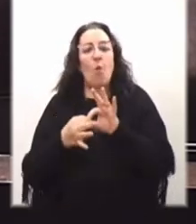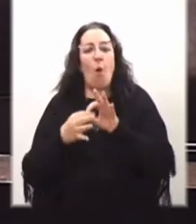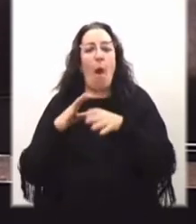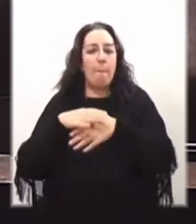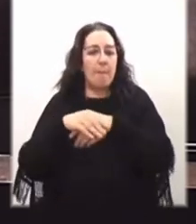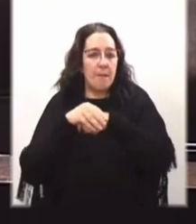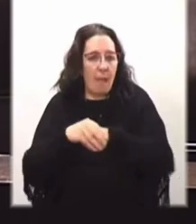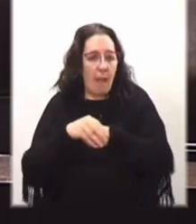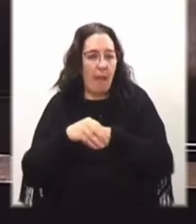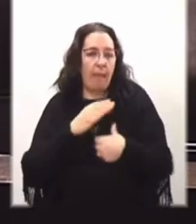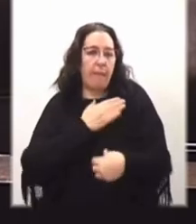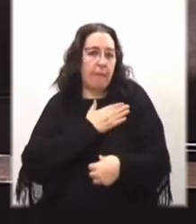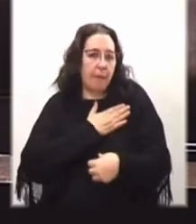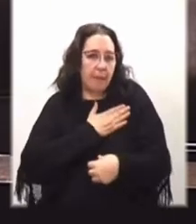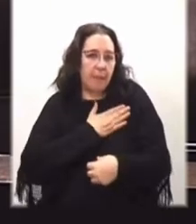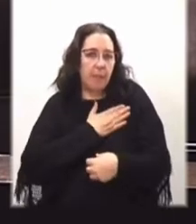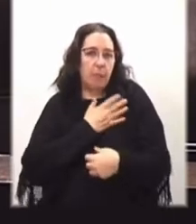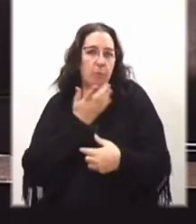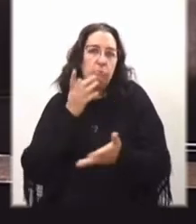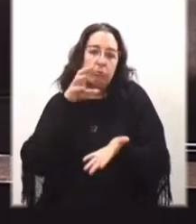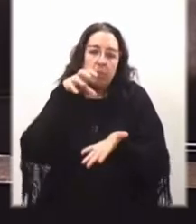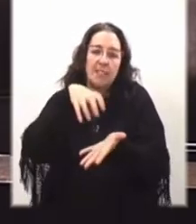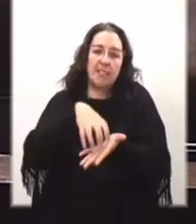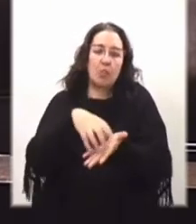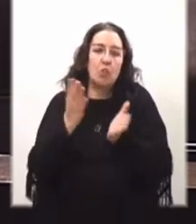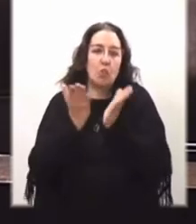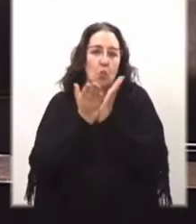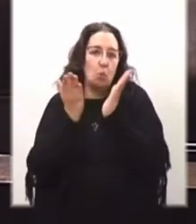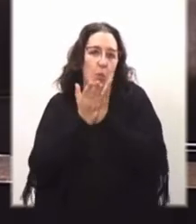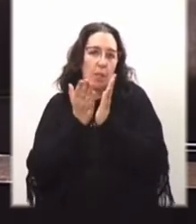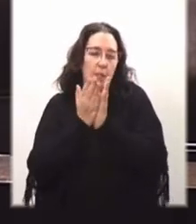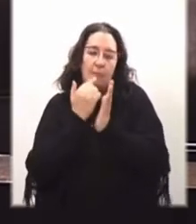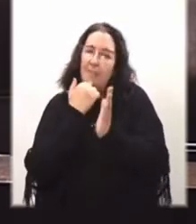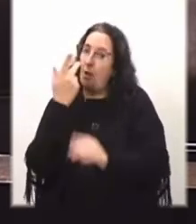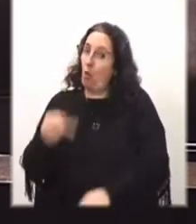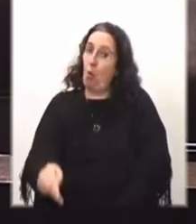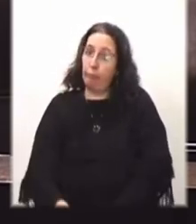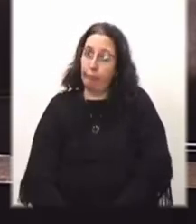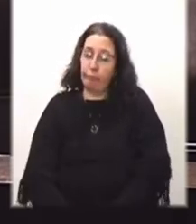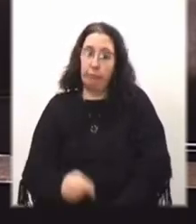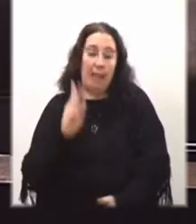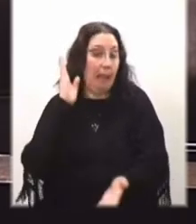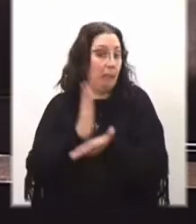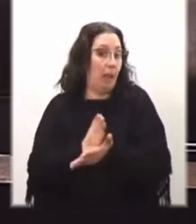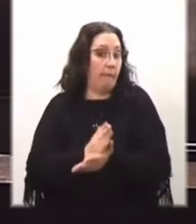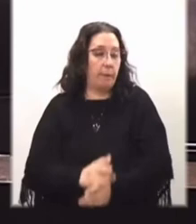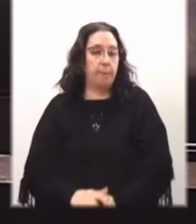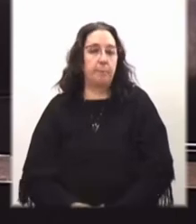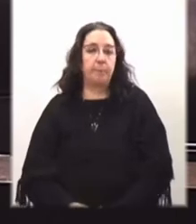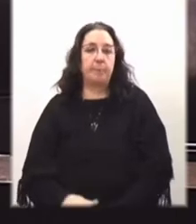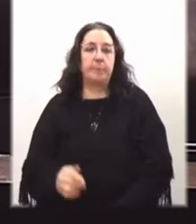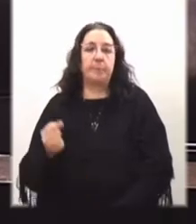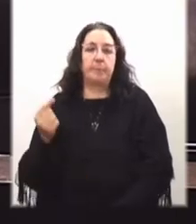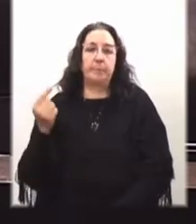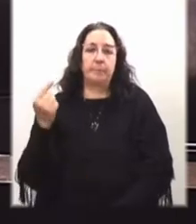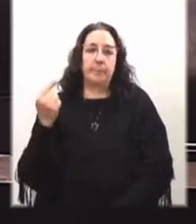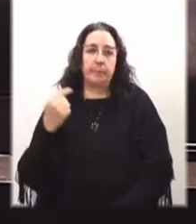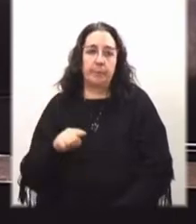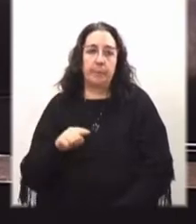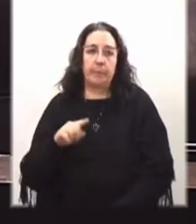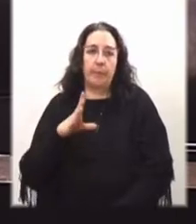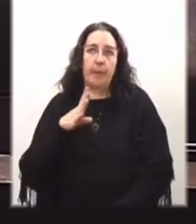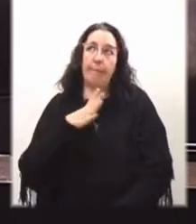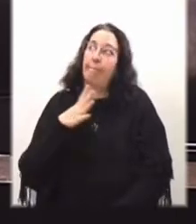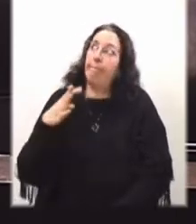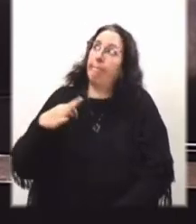vínculos afectivos eran en los centros estudiantiles censurados e incluso castigados. Entonces llegamos a la vida